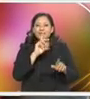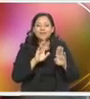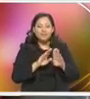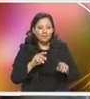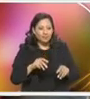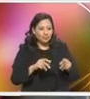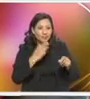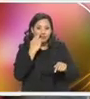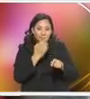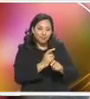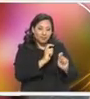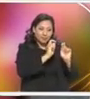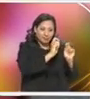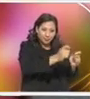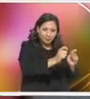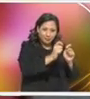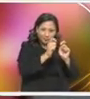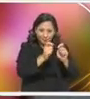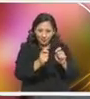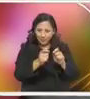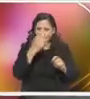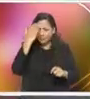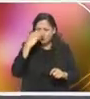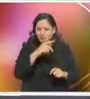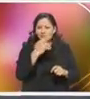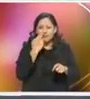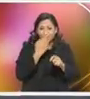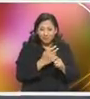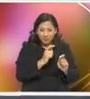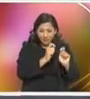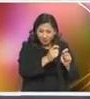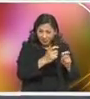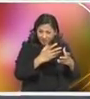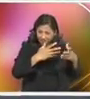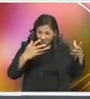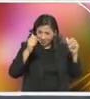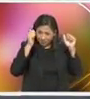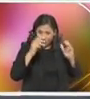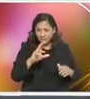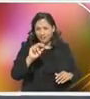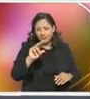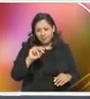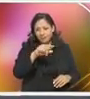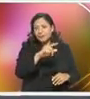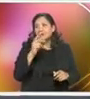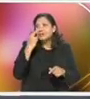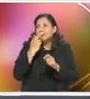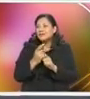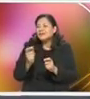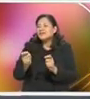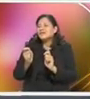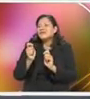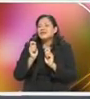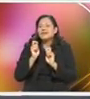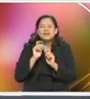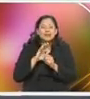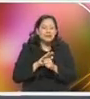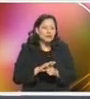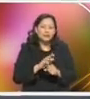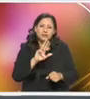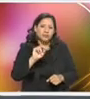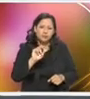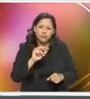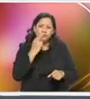alguna responsabilidad, claro, no tiene que ser una responsabilidad enorme que vaya más allá, que se sientan comprometidos, pero que tengan